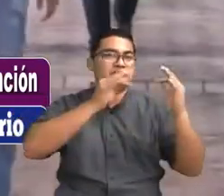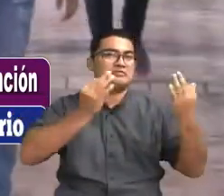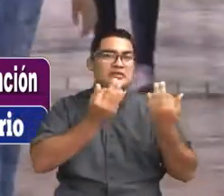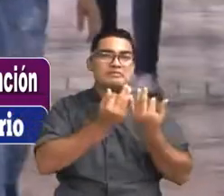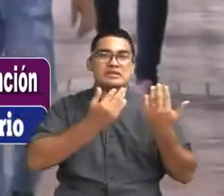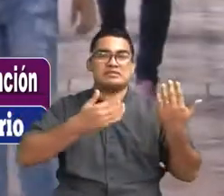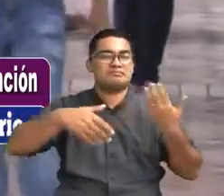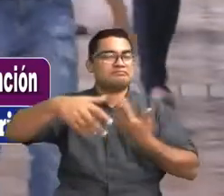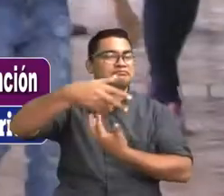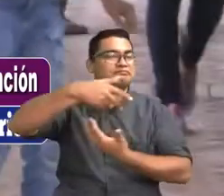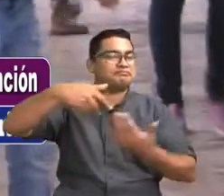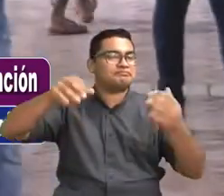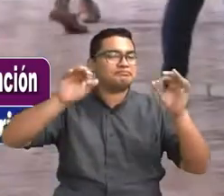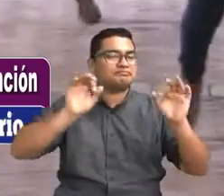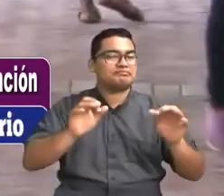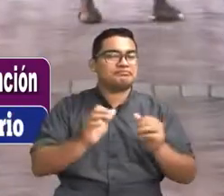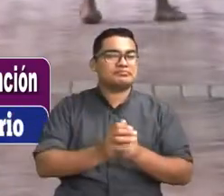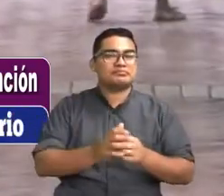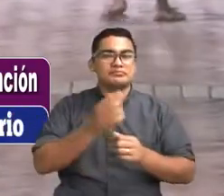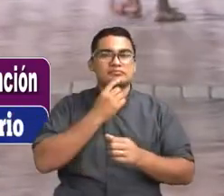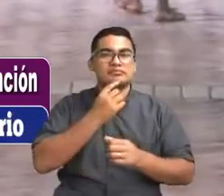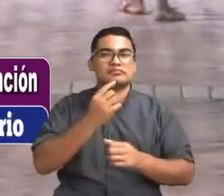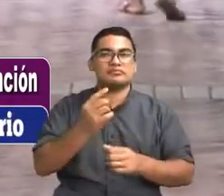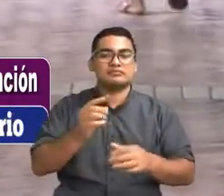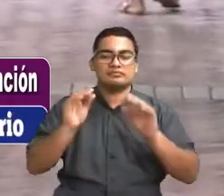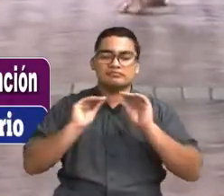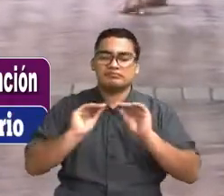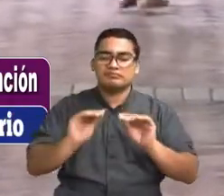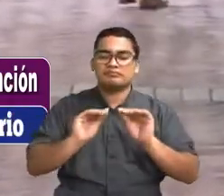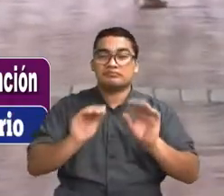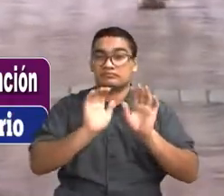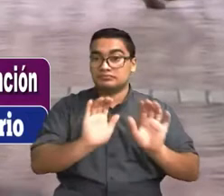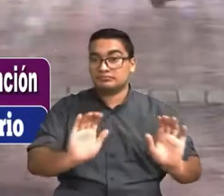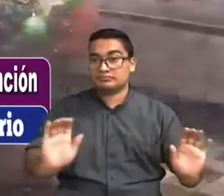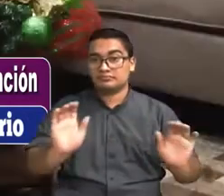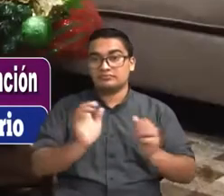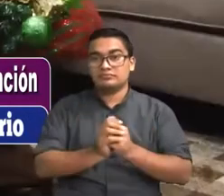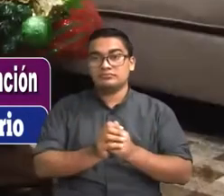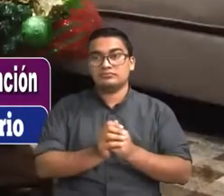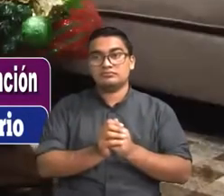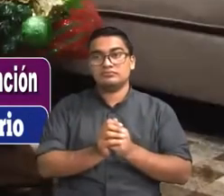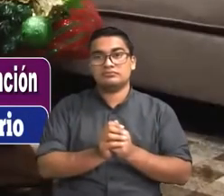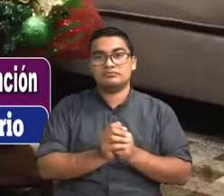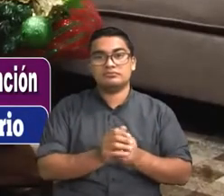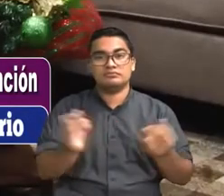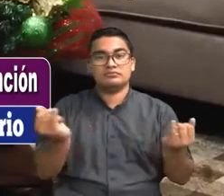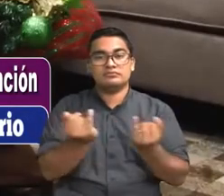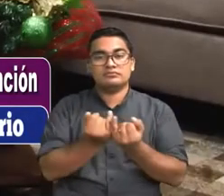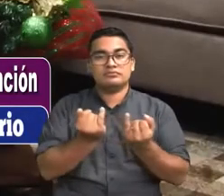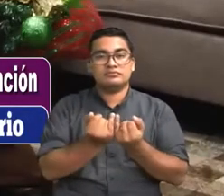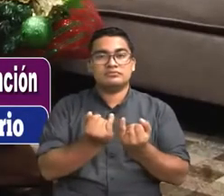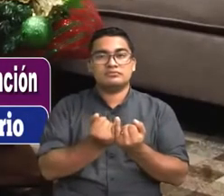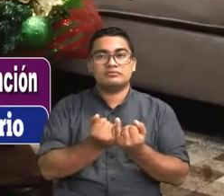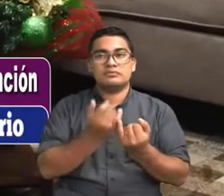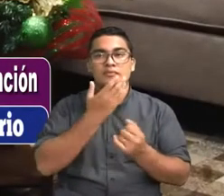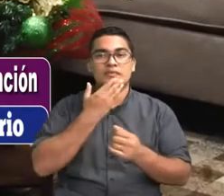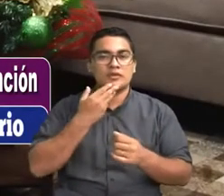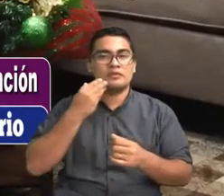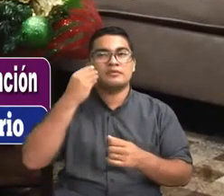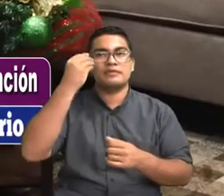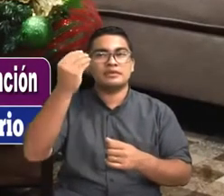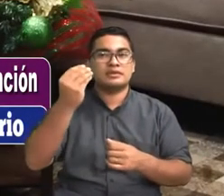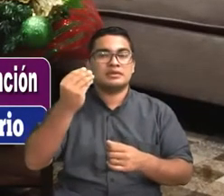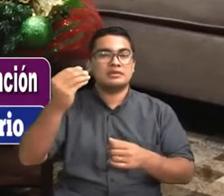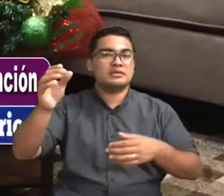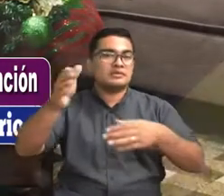estos espacios. Es parte también de la formación integral de la niñez, ¿verdad? Y de igual manera los adolescentes tienen sus espacios,